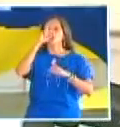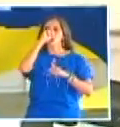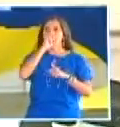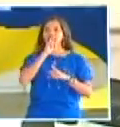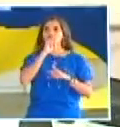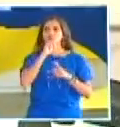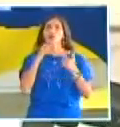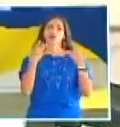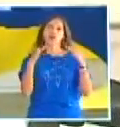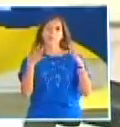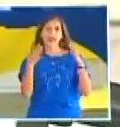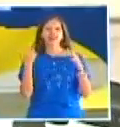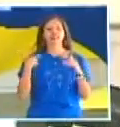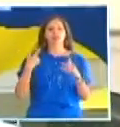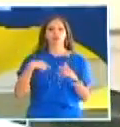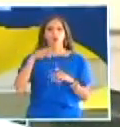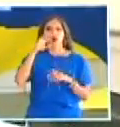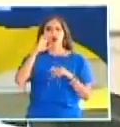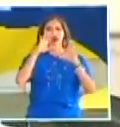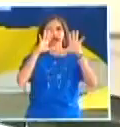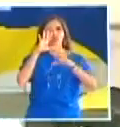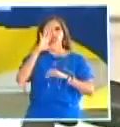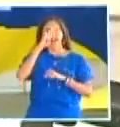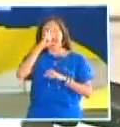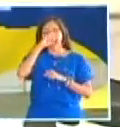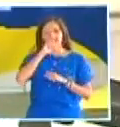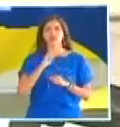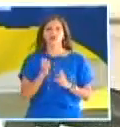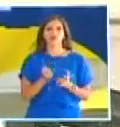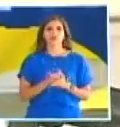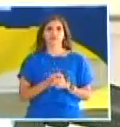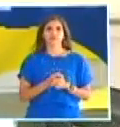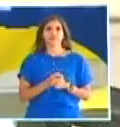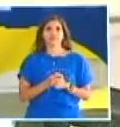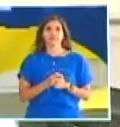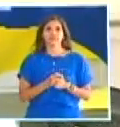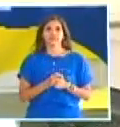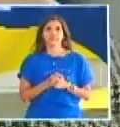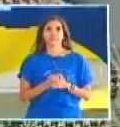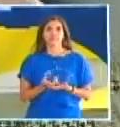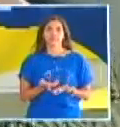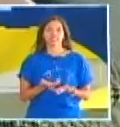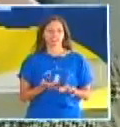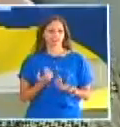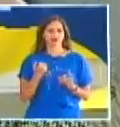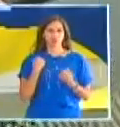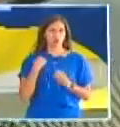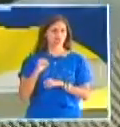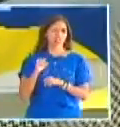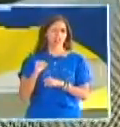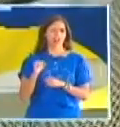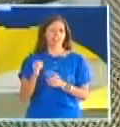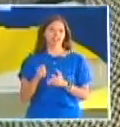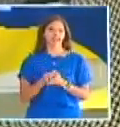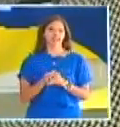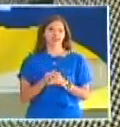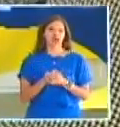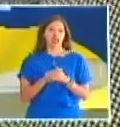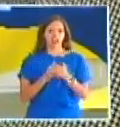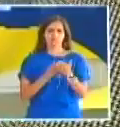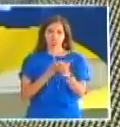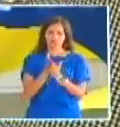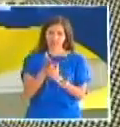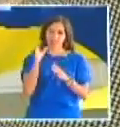apenas teníamos 14 años de edad. Se condena la lealtad a la patria, se condena